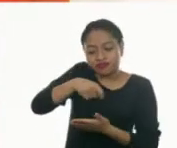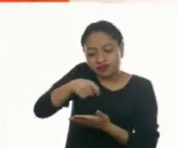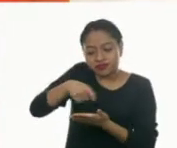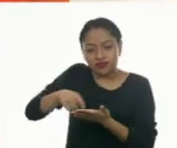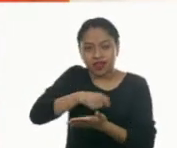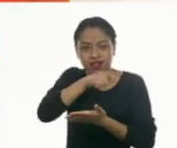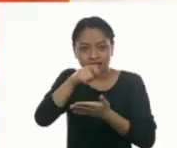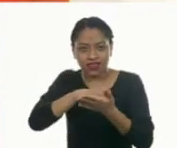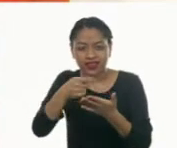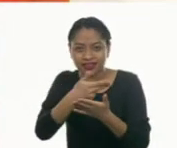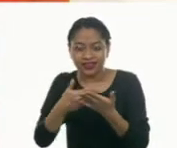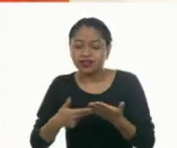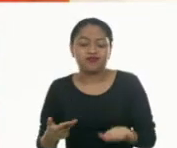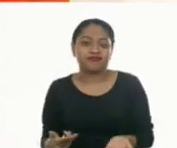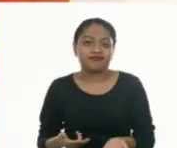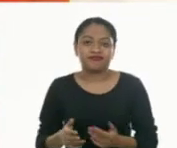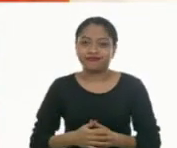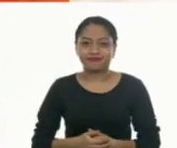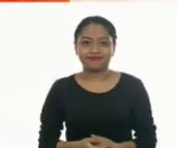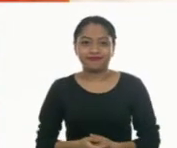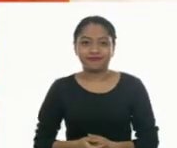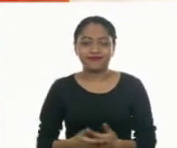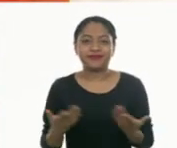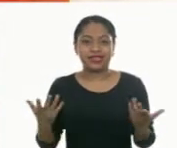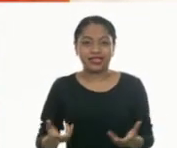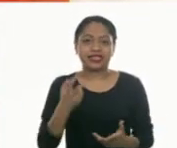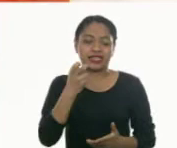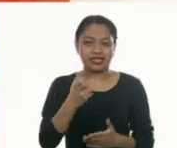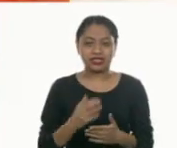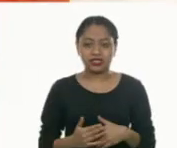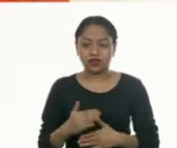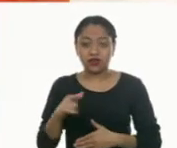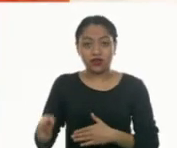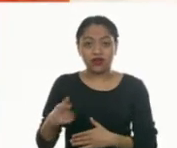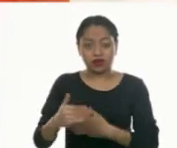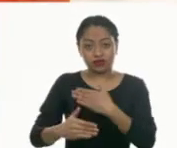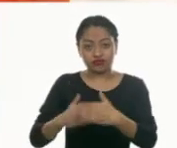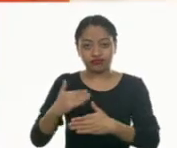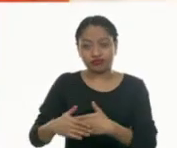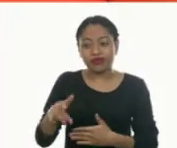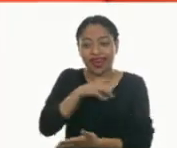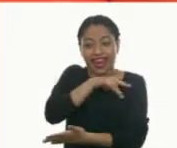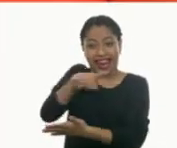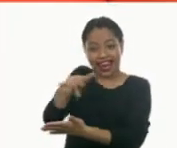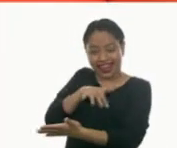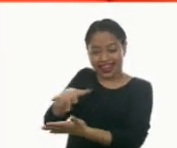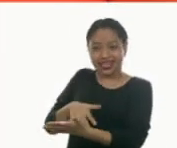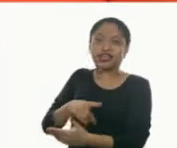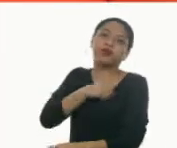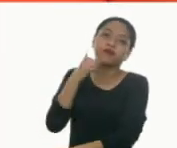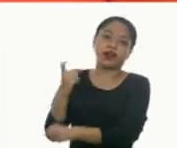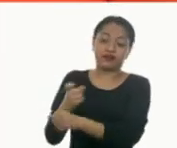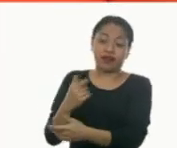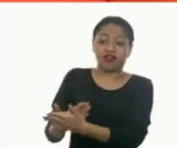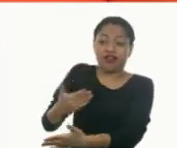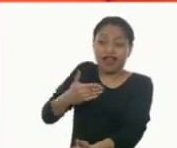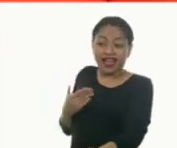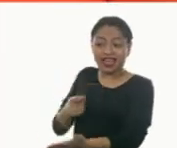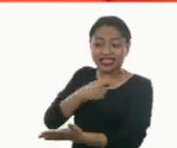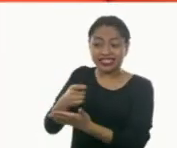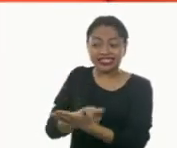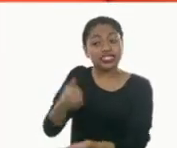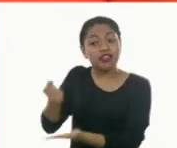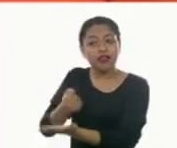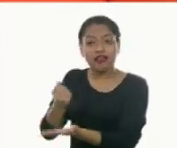trazar las letras. Entonces no frenemos el proceso de lectura por exigirle que aprenda simultáneamente